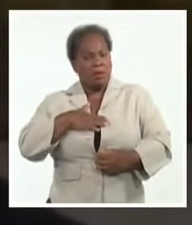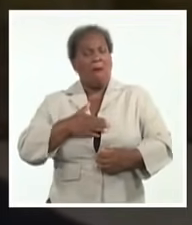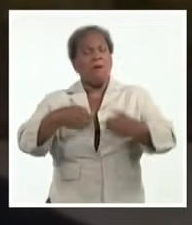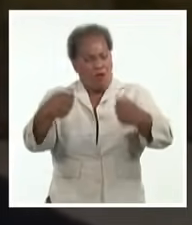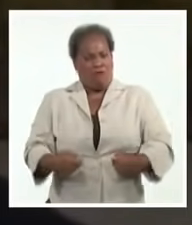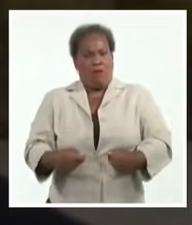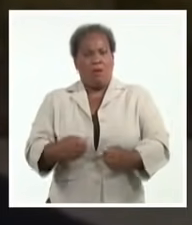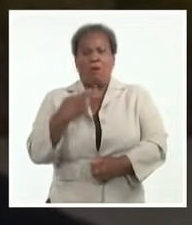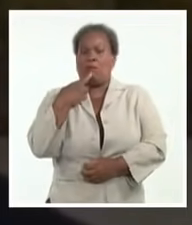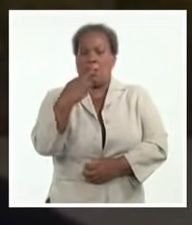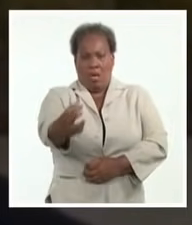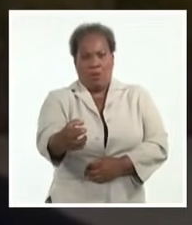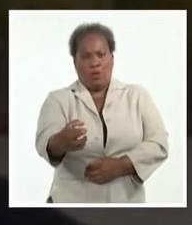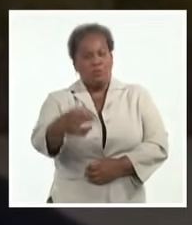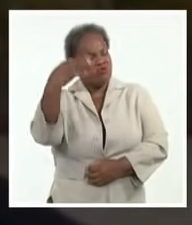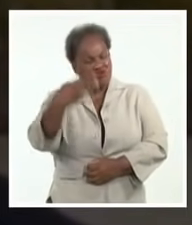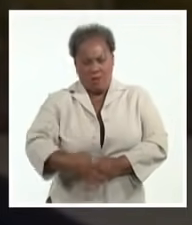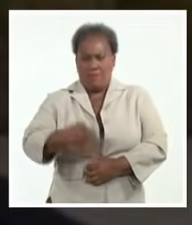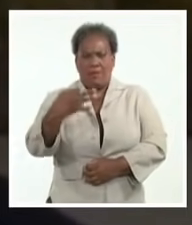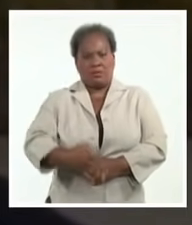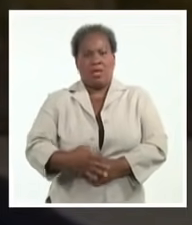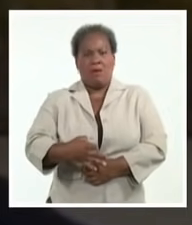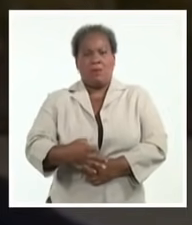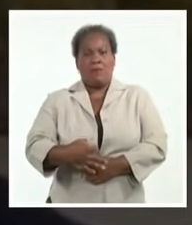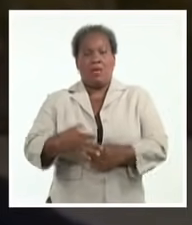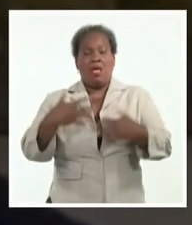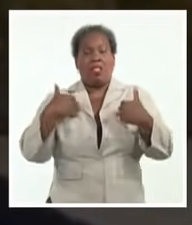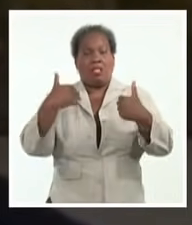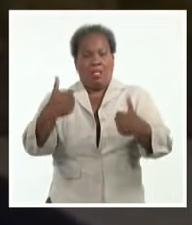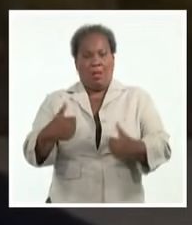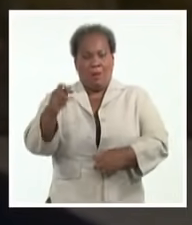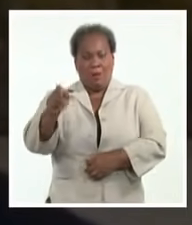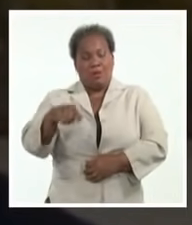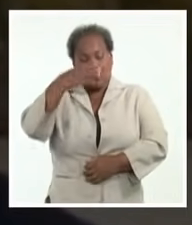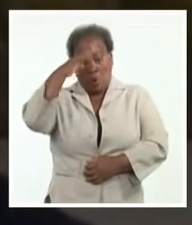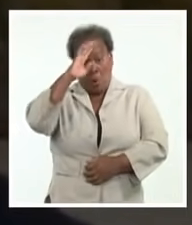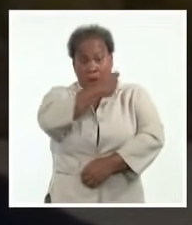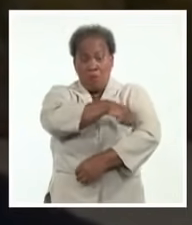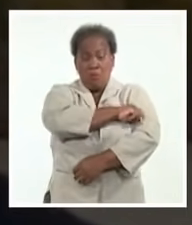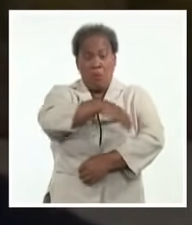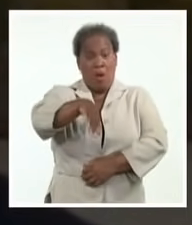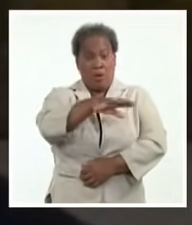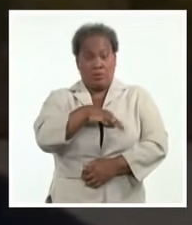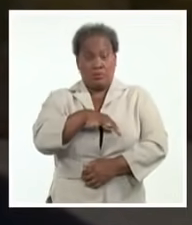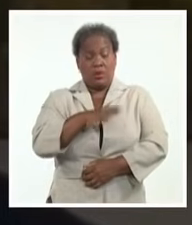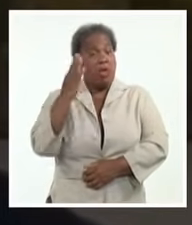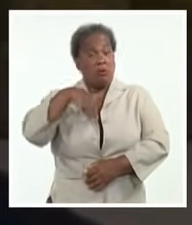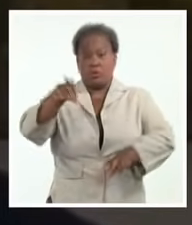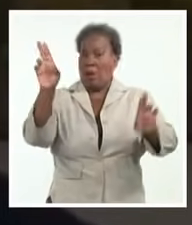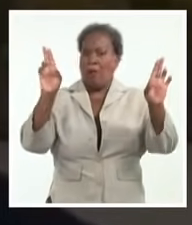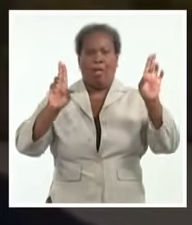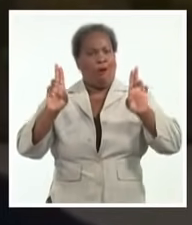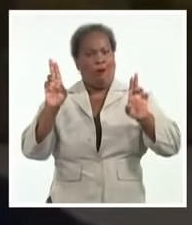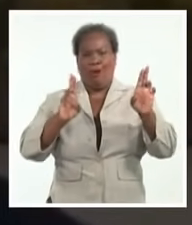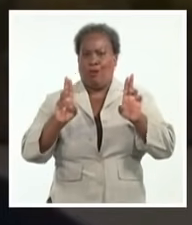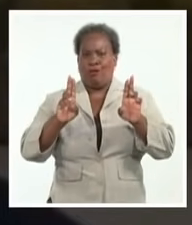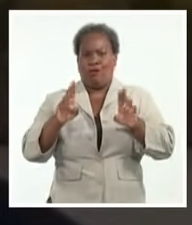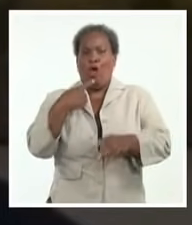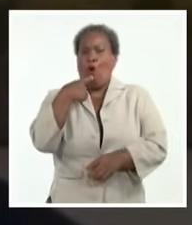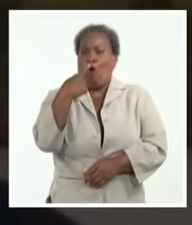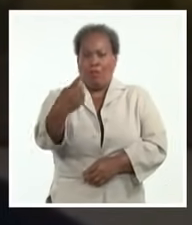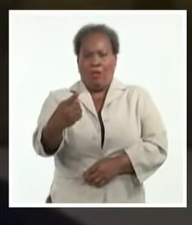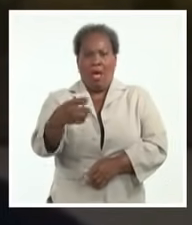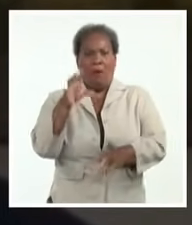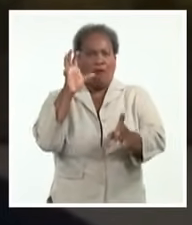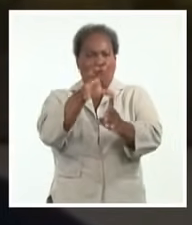respondió, como siempre ha hecho nuestra diplomacia revolucionaria en nuestro pueblo, condenando de inmediato esta provocación, este